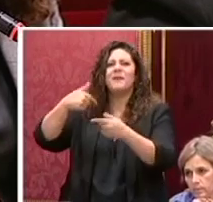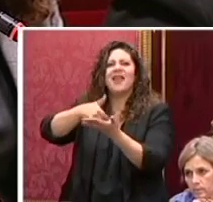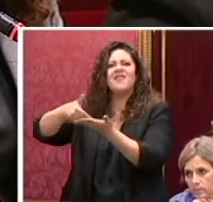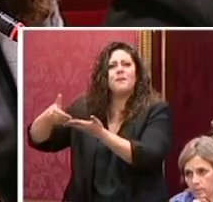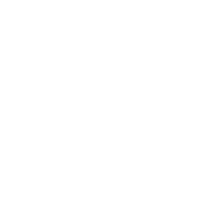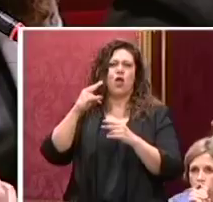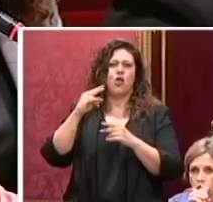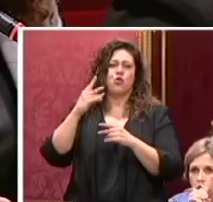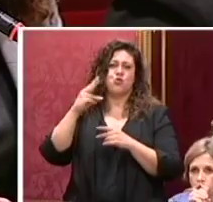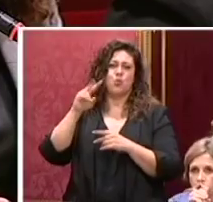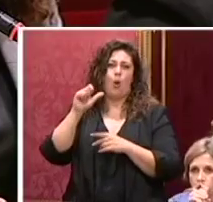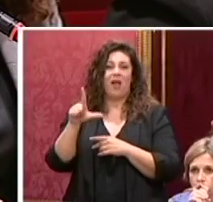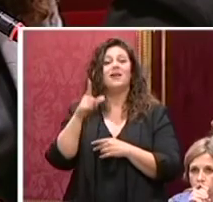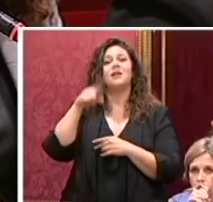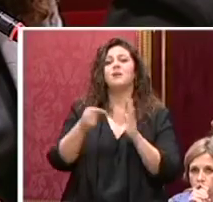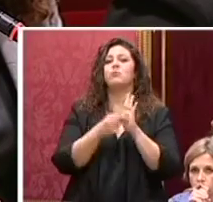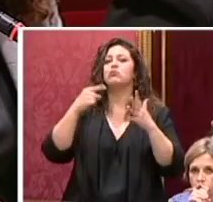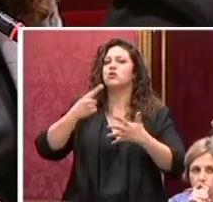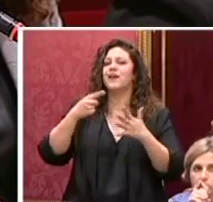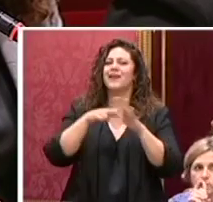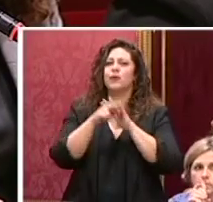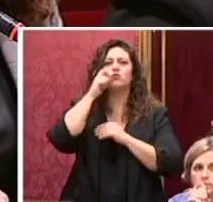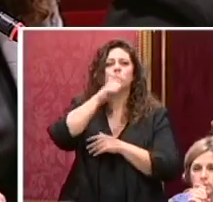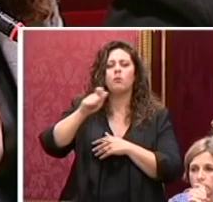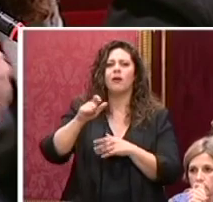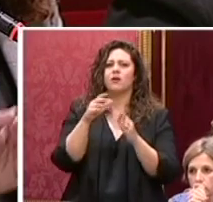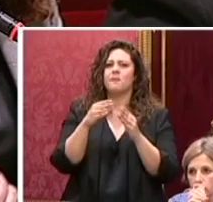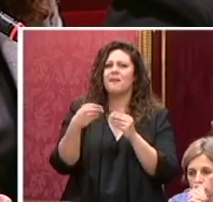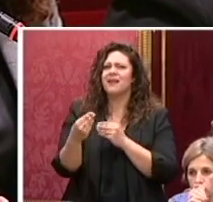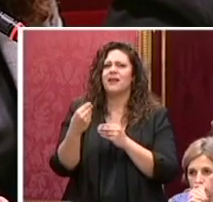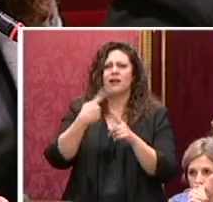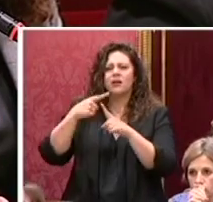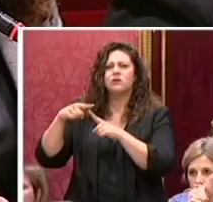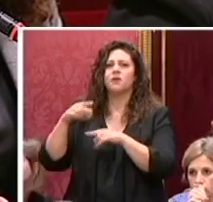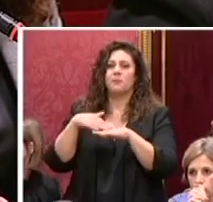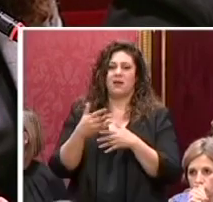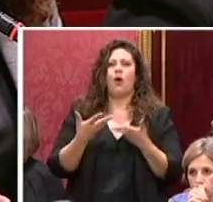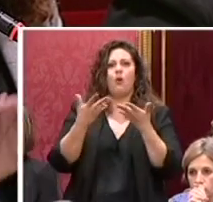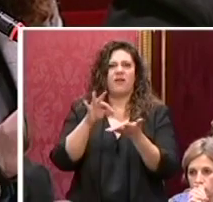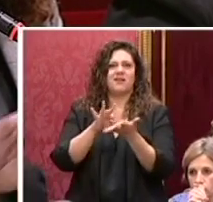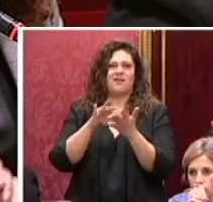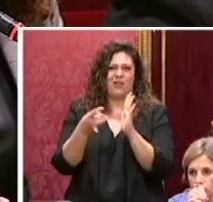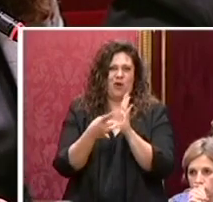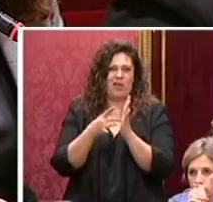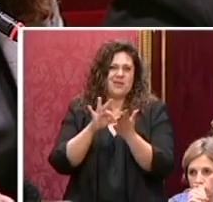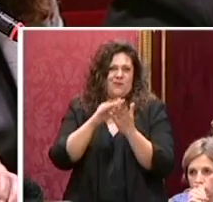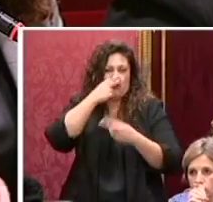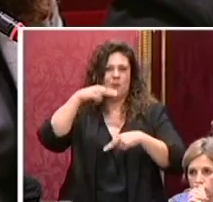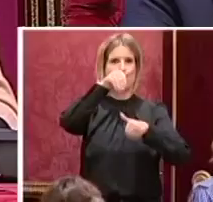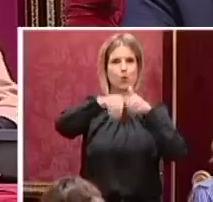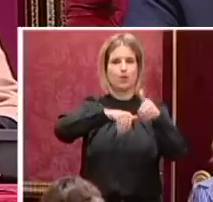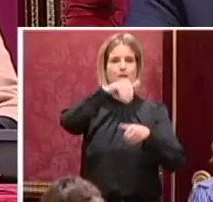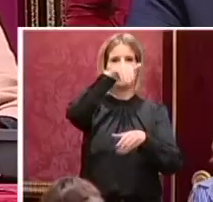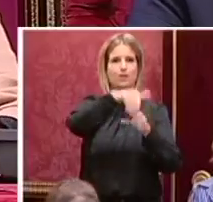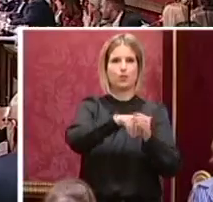de los propios profesionales, destinar los recursos humanos y materiales necesarios para prestar un servicio de calidad en los servicios públicos, en este caso en la